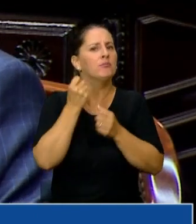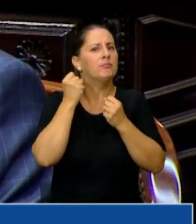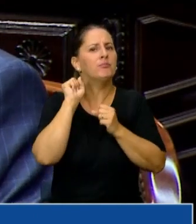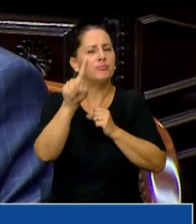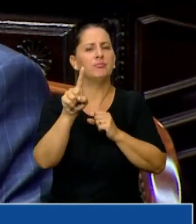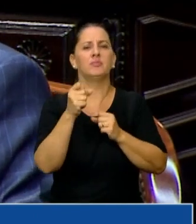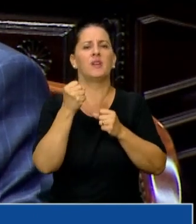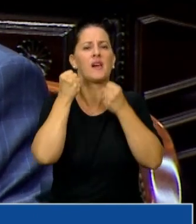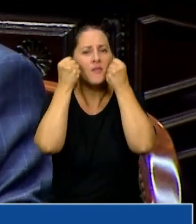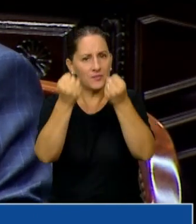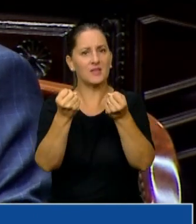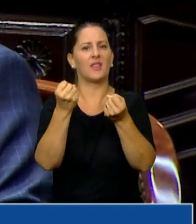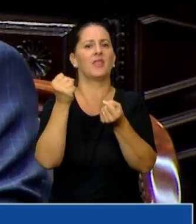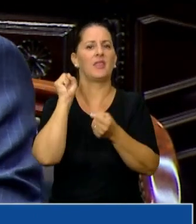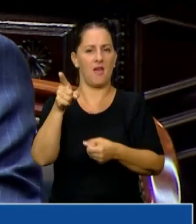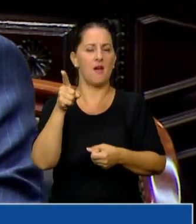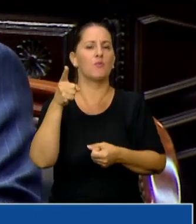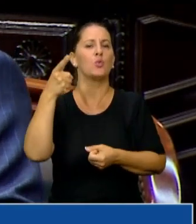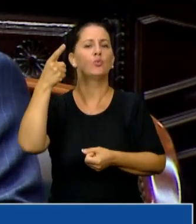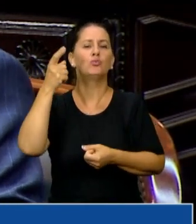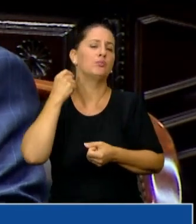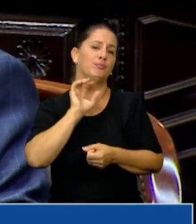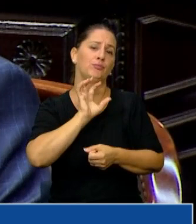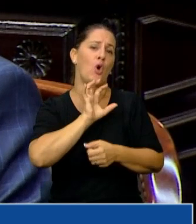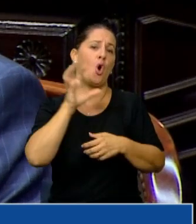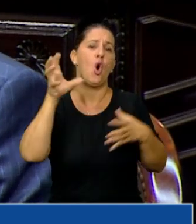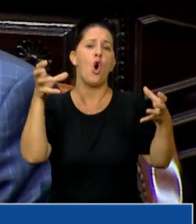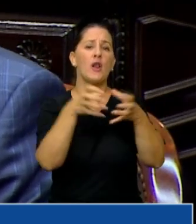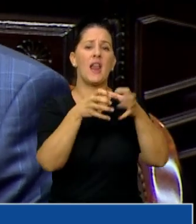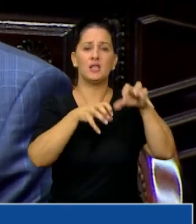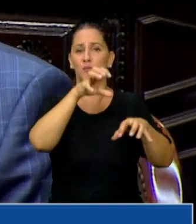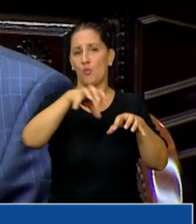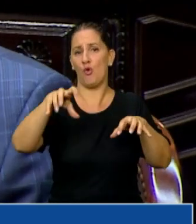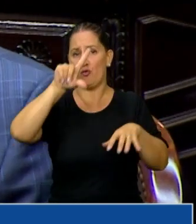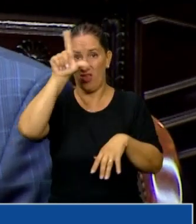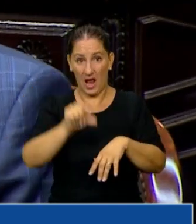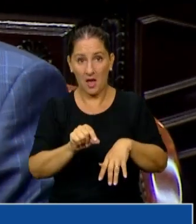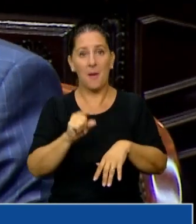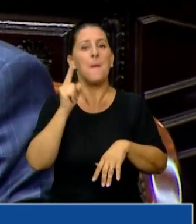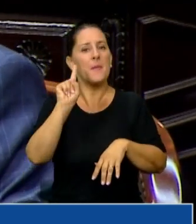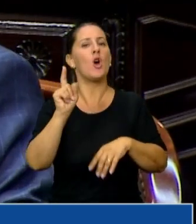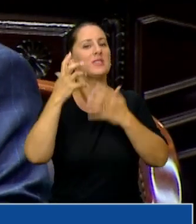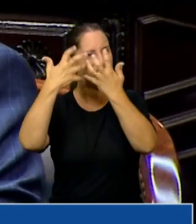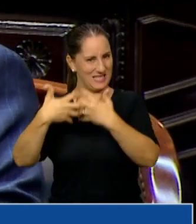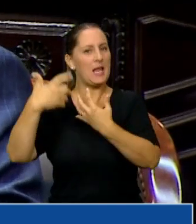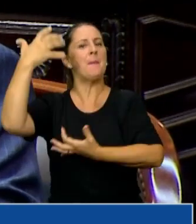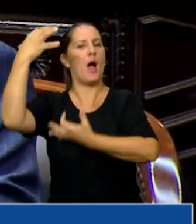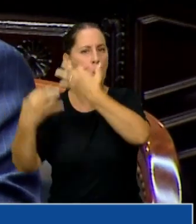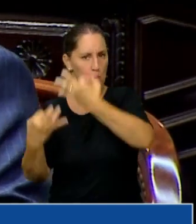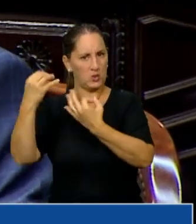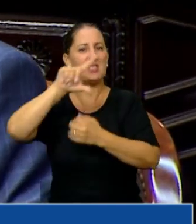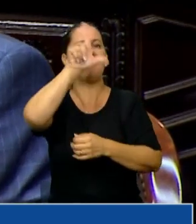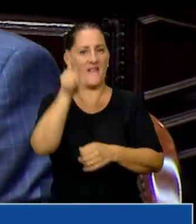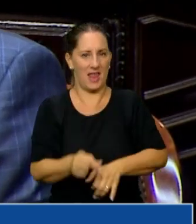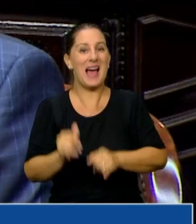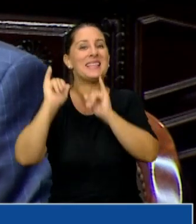fortalecimiento institucional de todos los organismos federales, comenzando por el sistema judicial